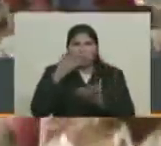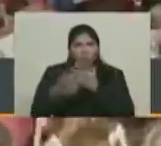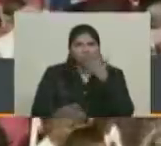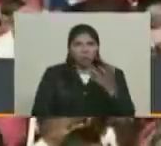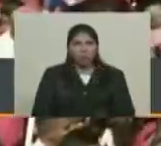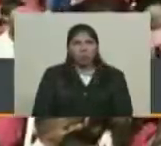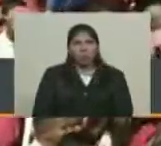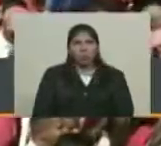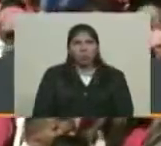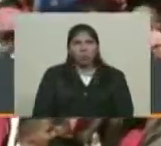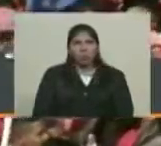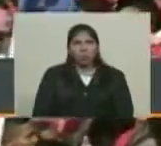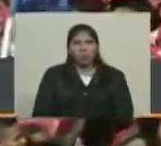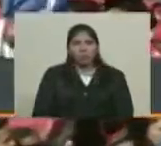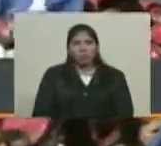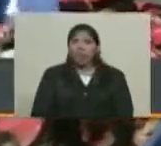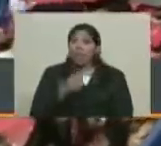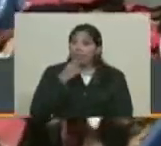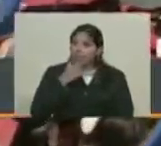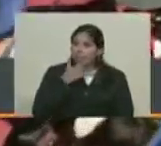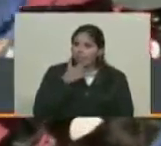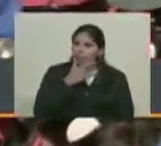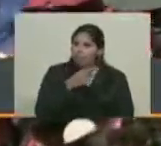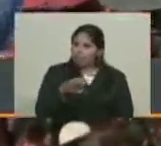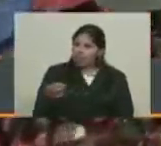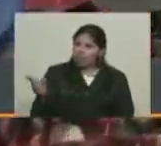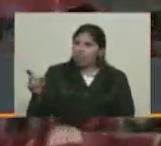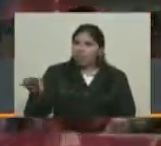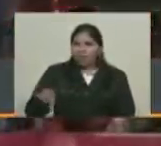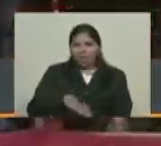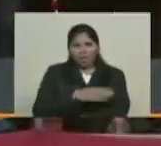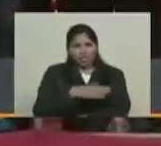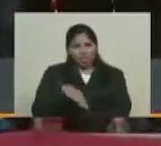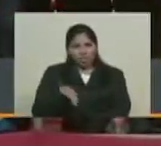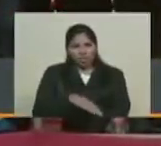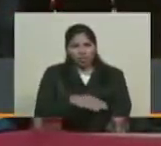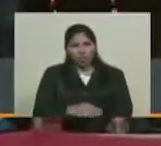Muy bonita esa canción de los Gallones, ¿no?